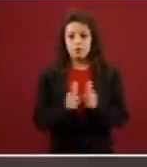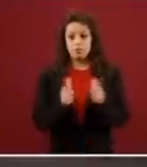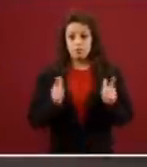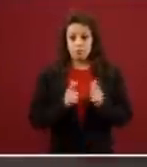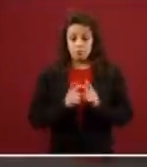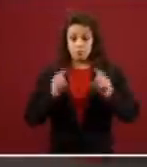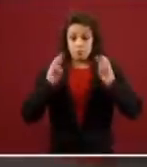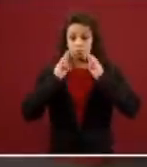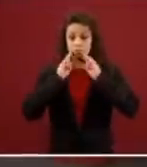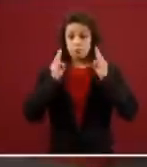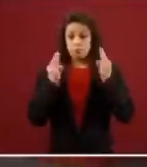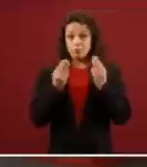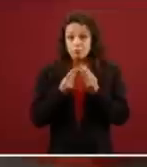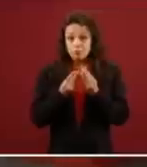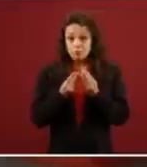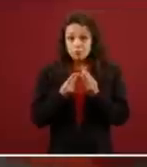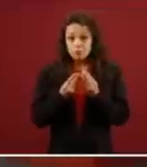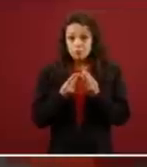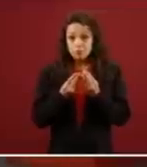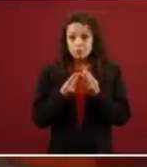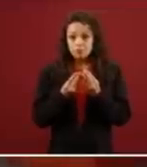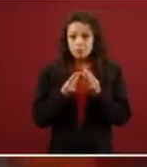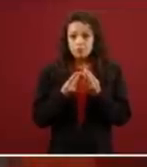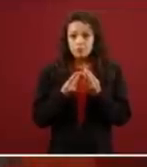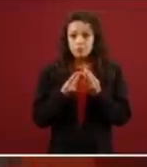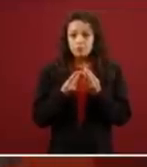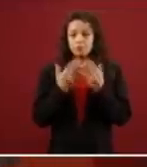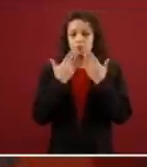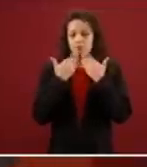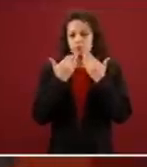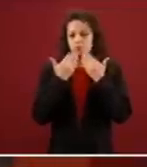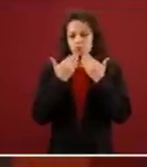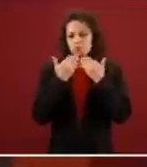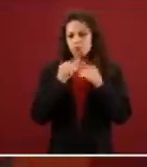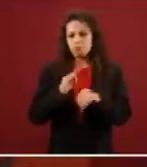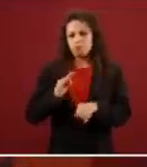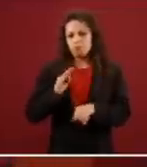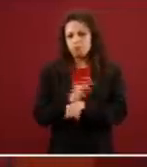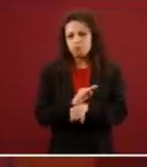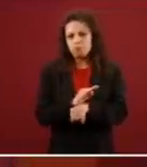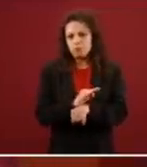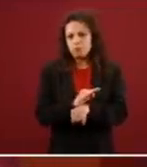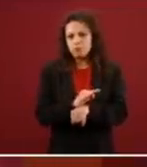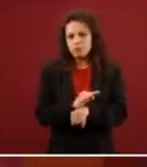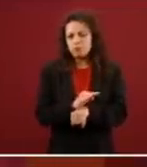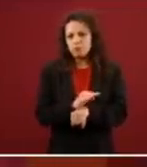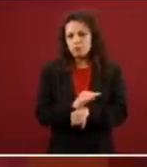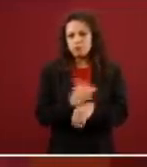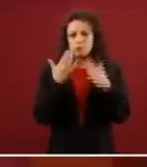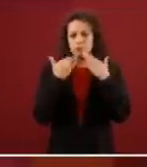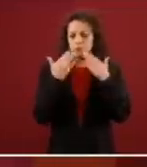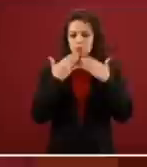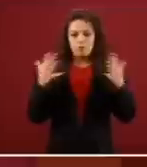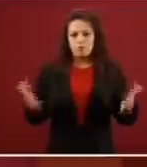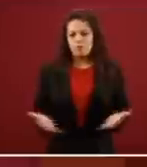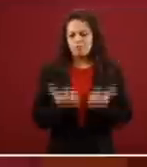ninguna defensa, ninguna protección. No hay salvación.